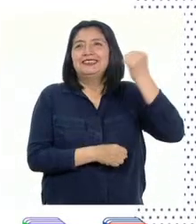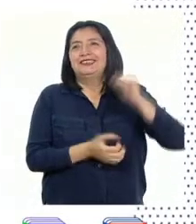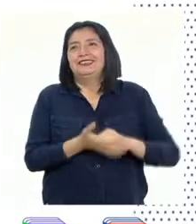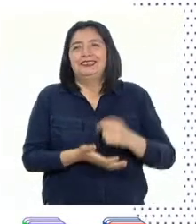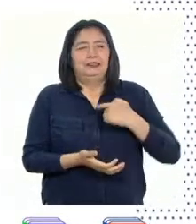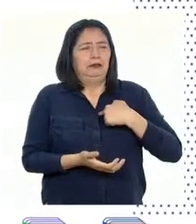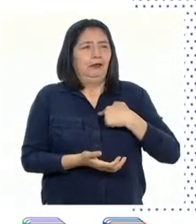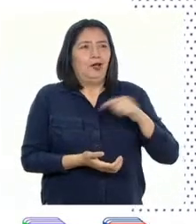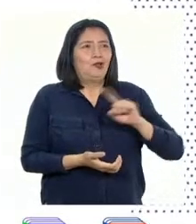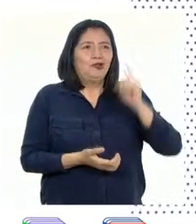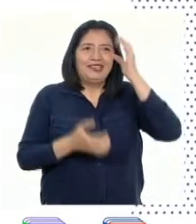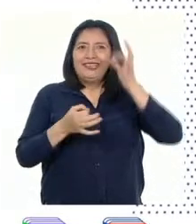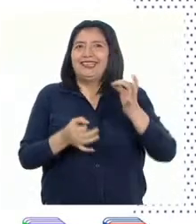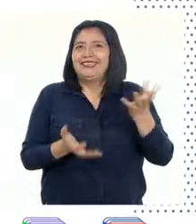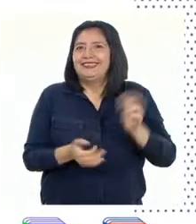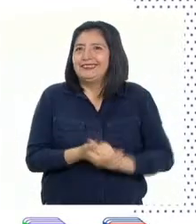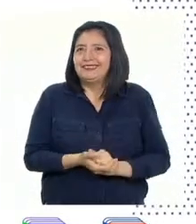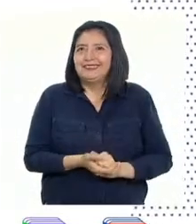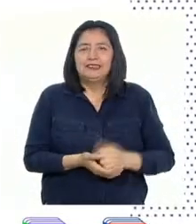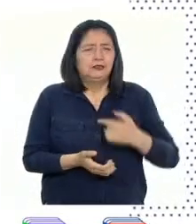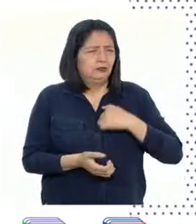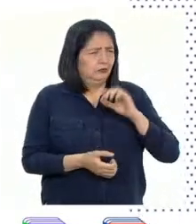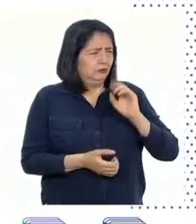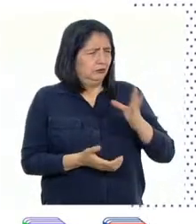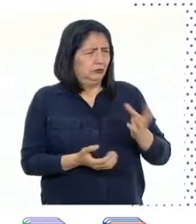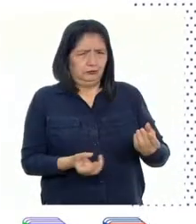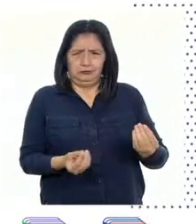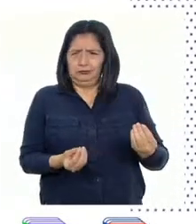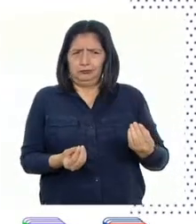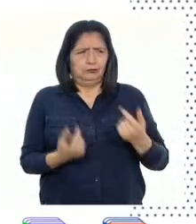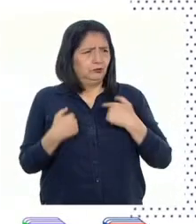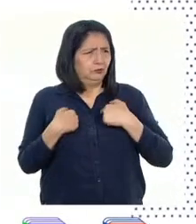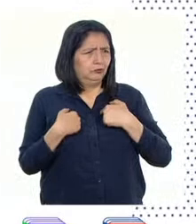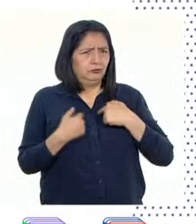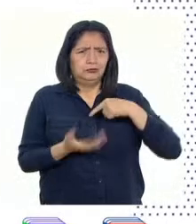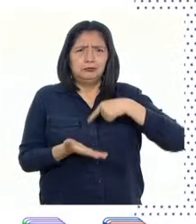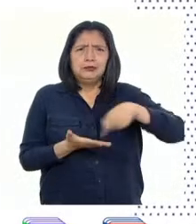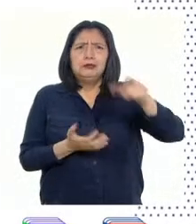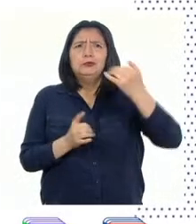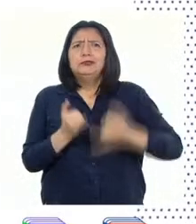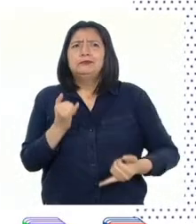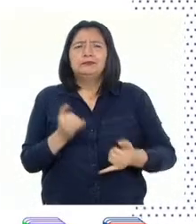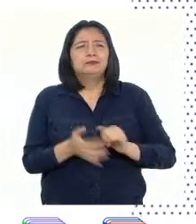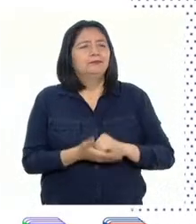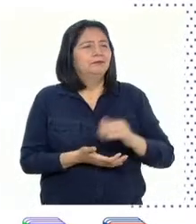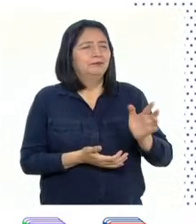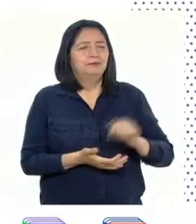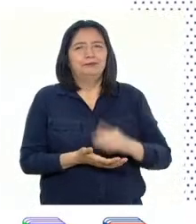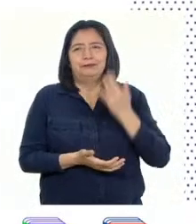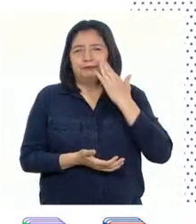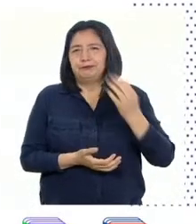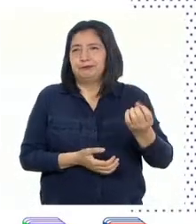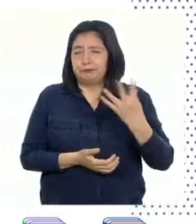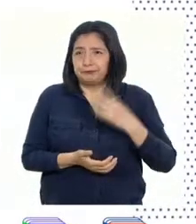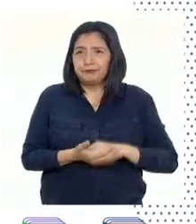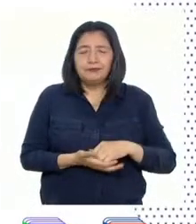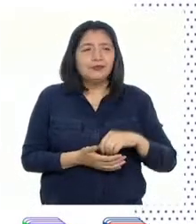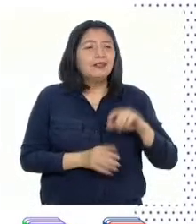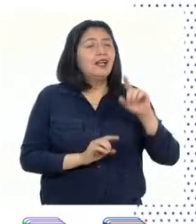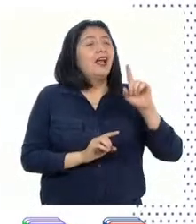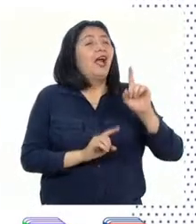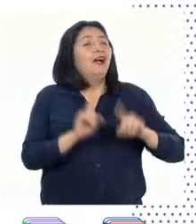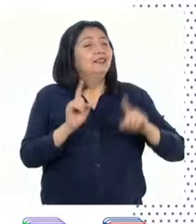Yo no lo podía creer. Le dije, ¿cómo? Pero si envié última. Luego mi mamá me dijo de que a veces